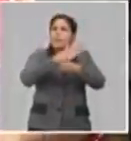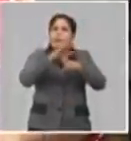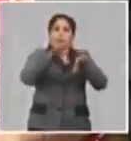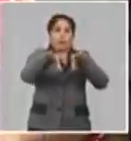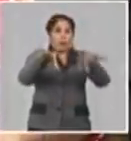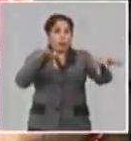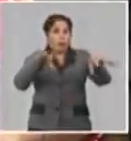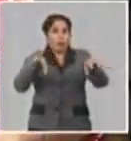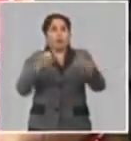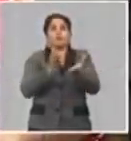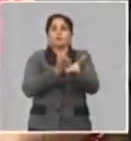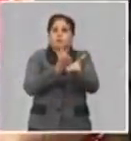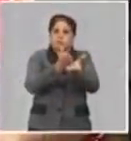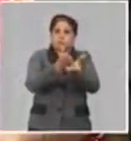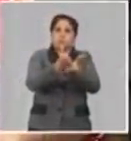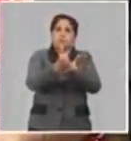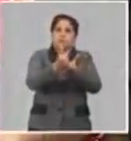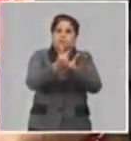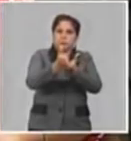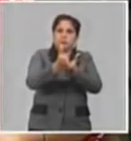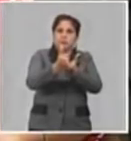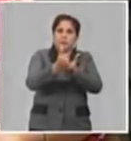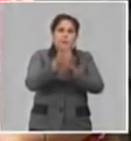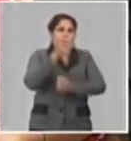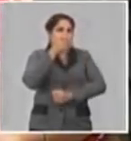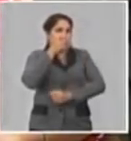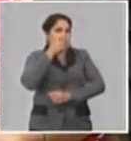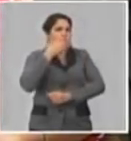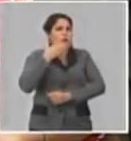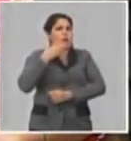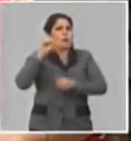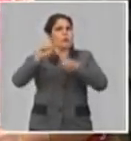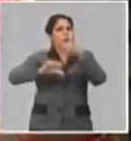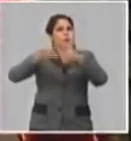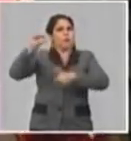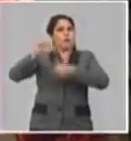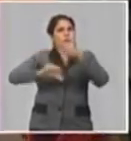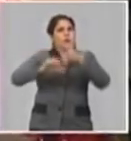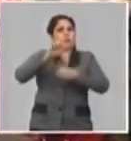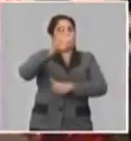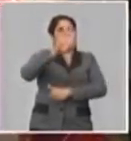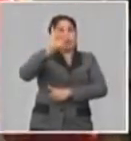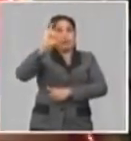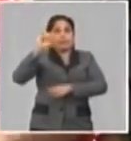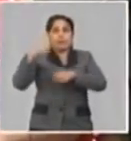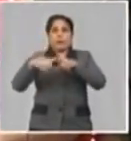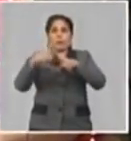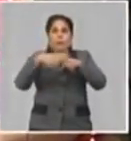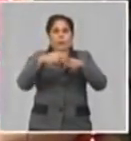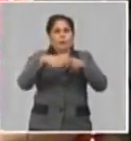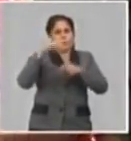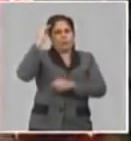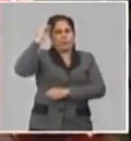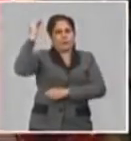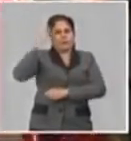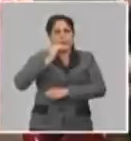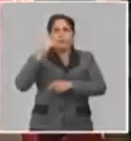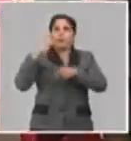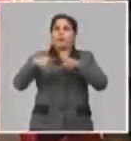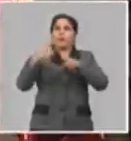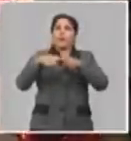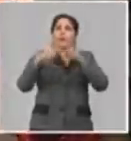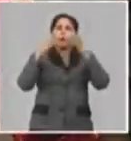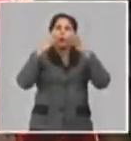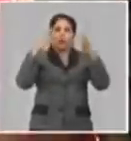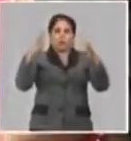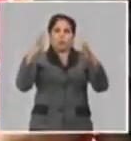territorios siguen acuciosamente cómo se comportan los 47 productos, que es como se le conocen, los productos